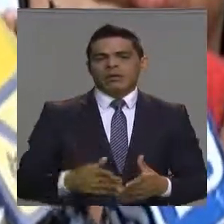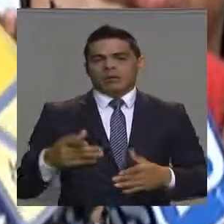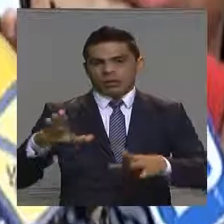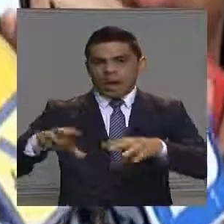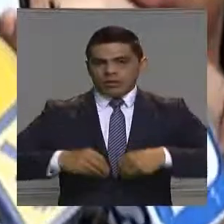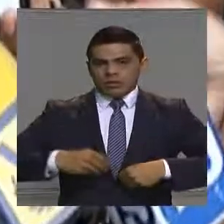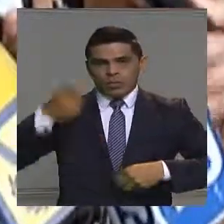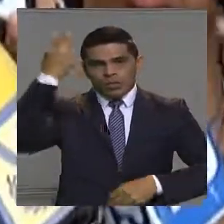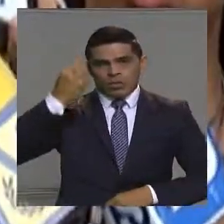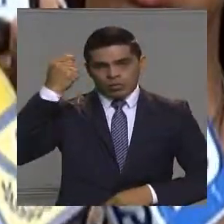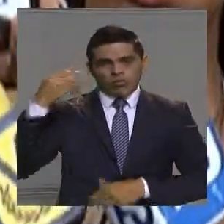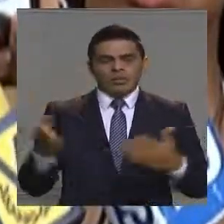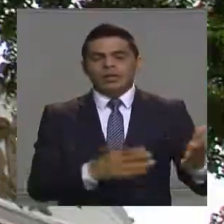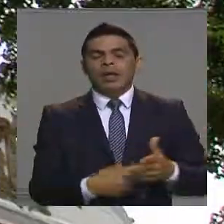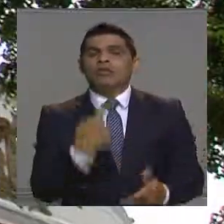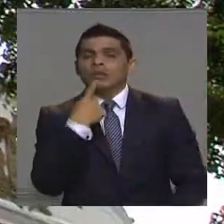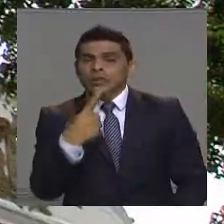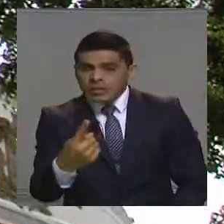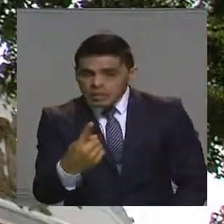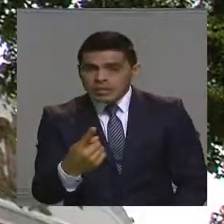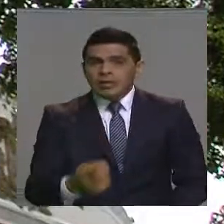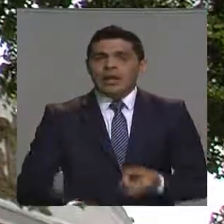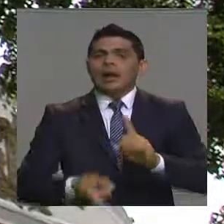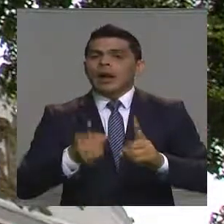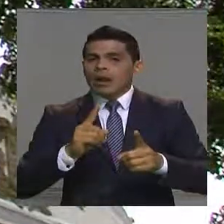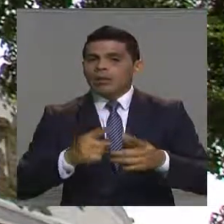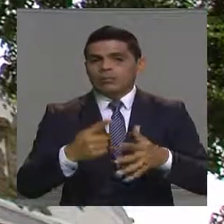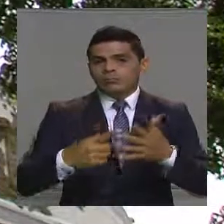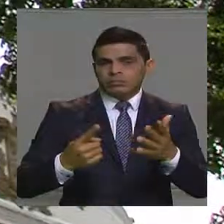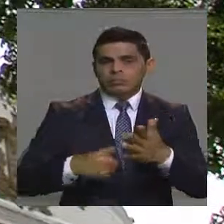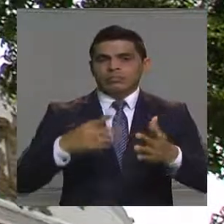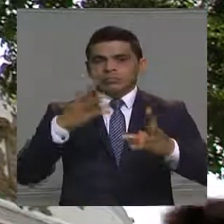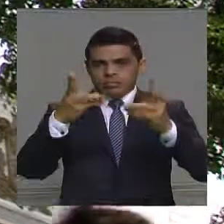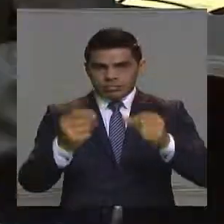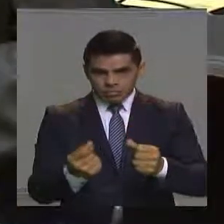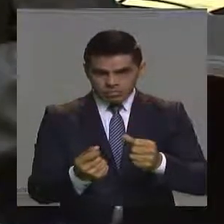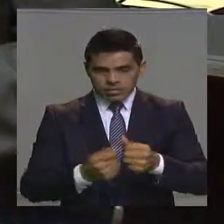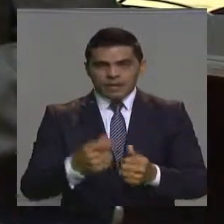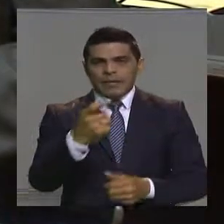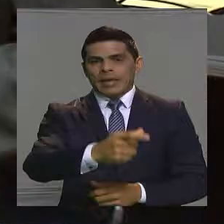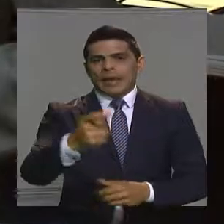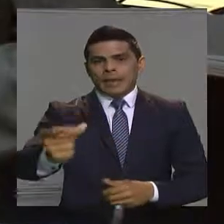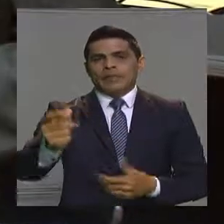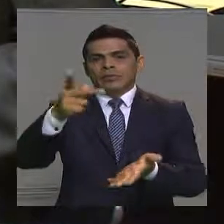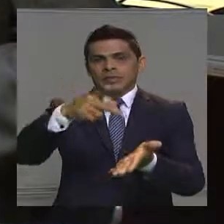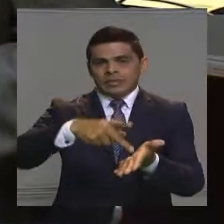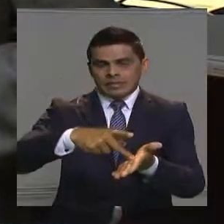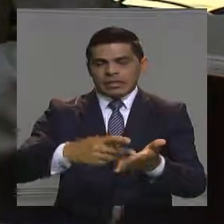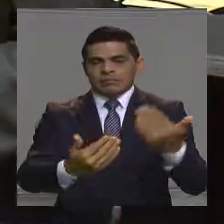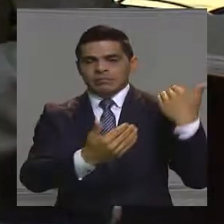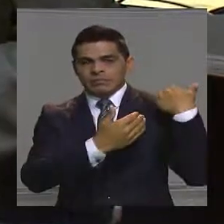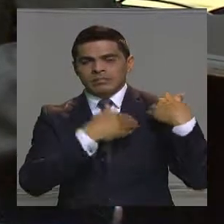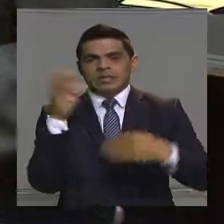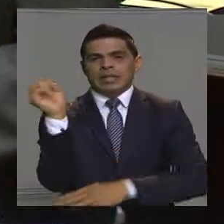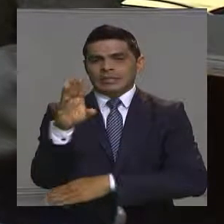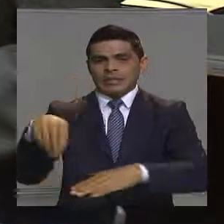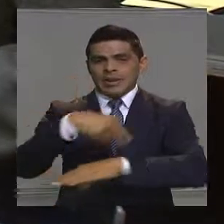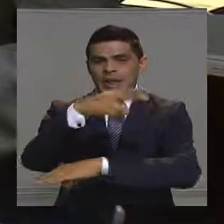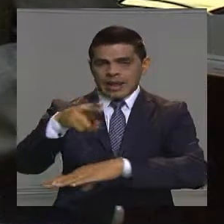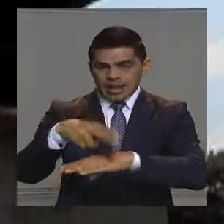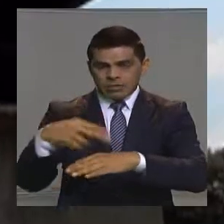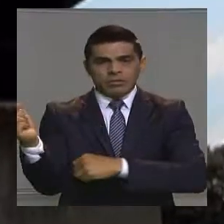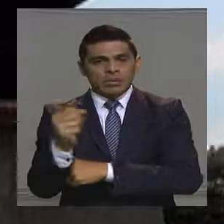asumir. Rodríguez advierte que cualquier acto administrativo y de recursos de quienes están usurpando funciones en el Parlamento de